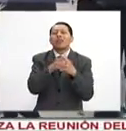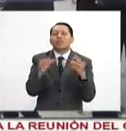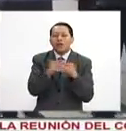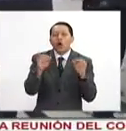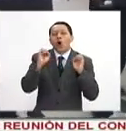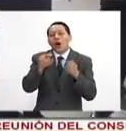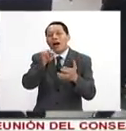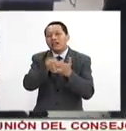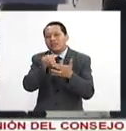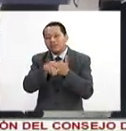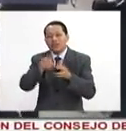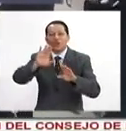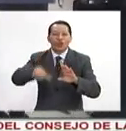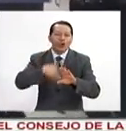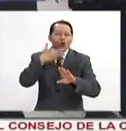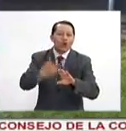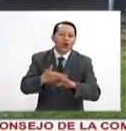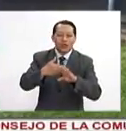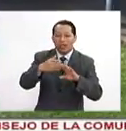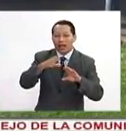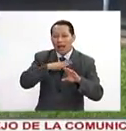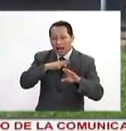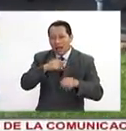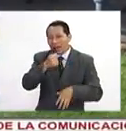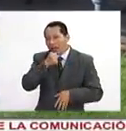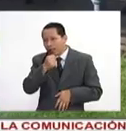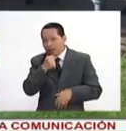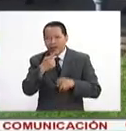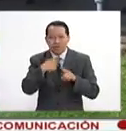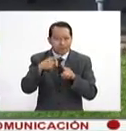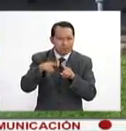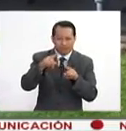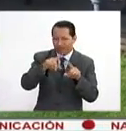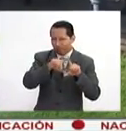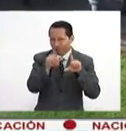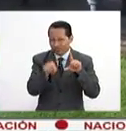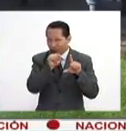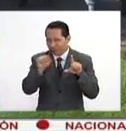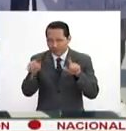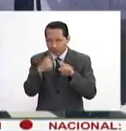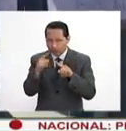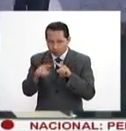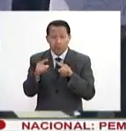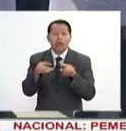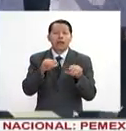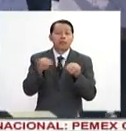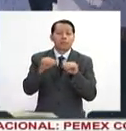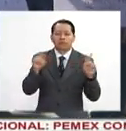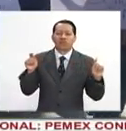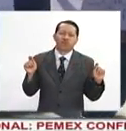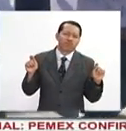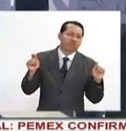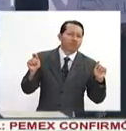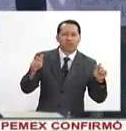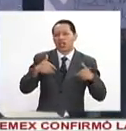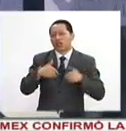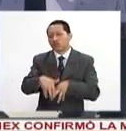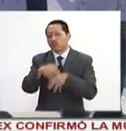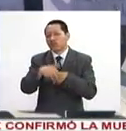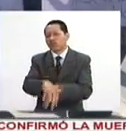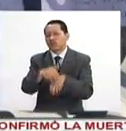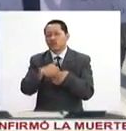asesinatos registrados en contra de comunicadores en diferentes puntos del país. Los manifestantes recorrieron la principal avenida de Morelia